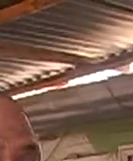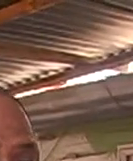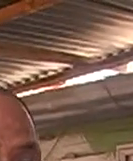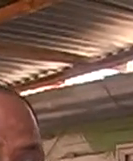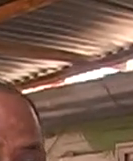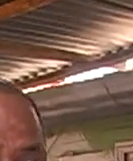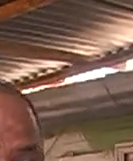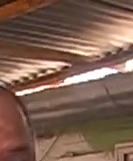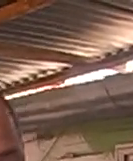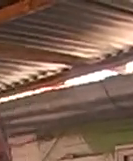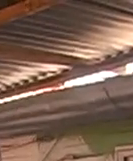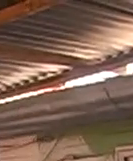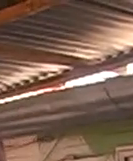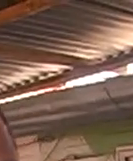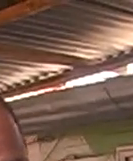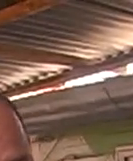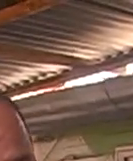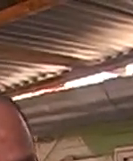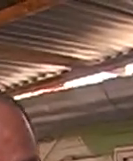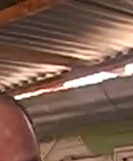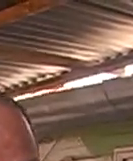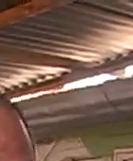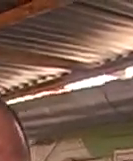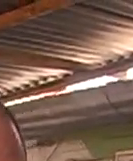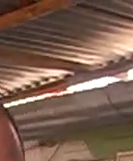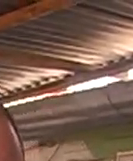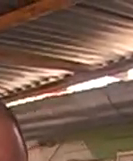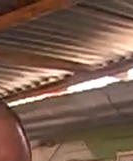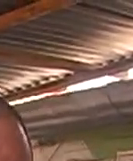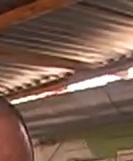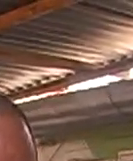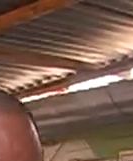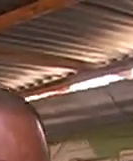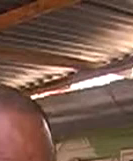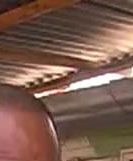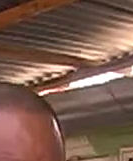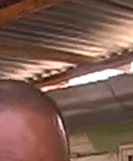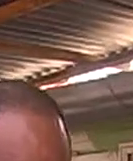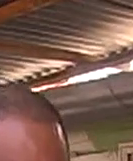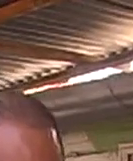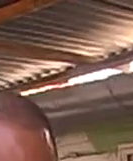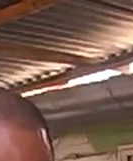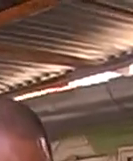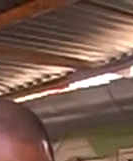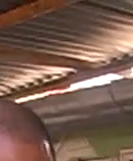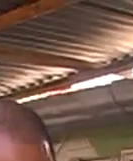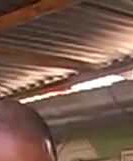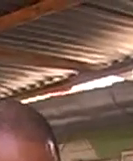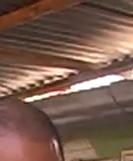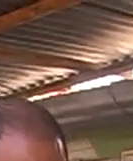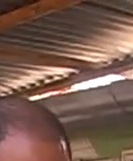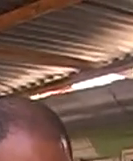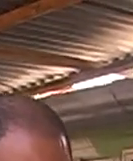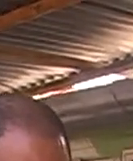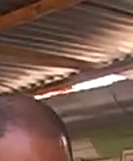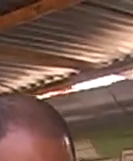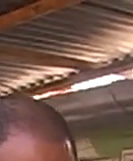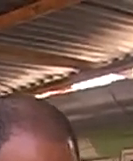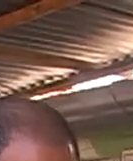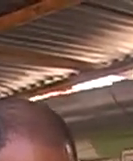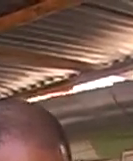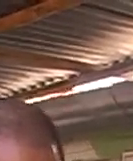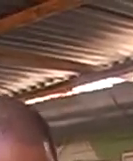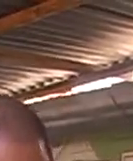idea, en el comienzo no pensé que fuera a ser tanta la ayuda que iba a recibir. Pero